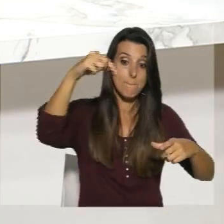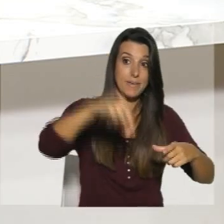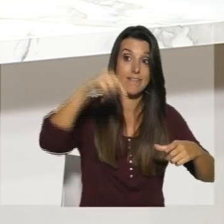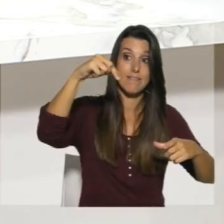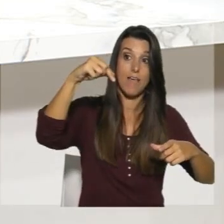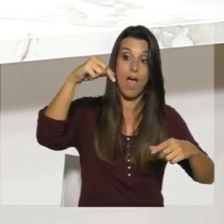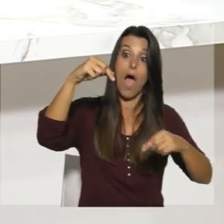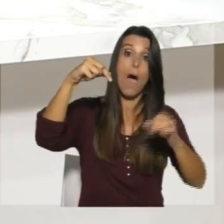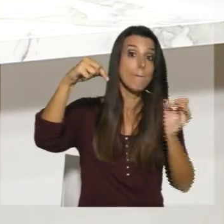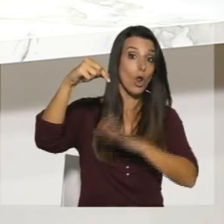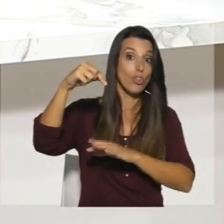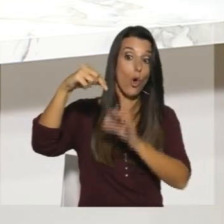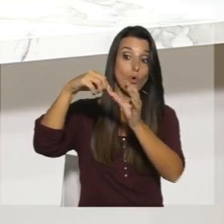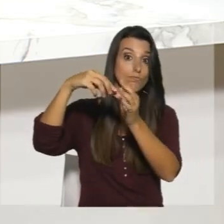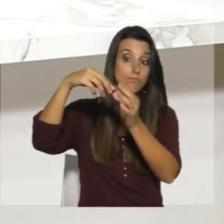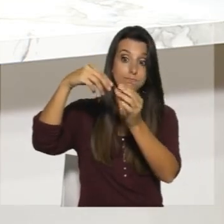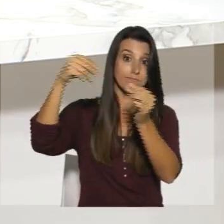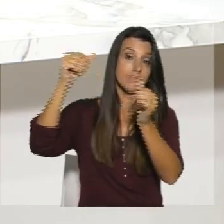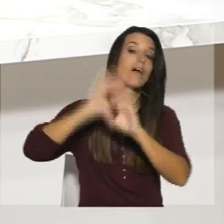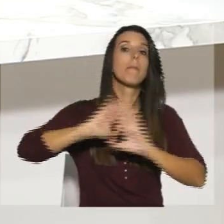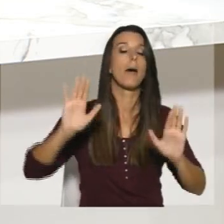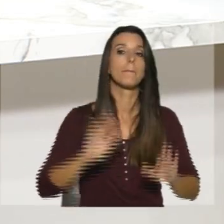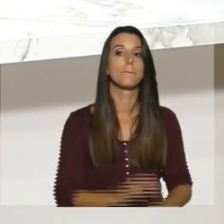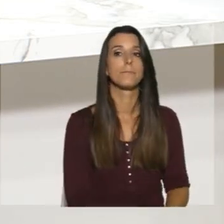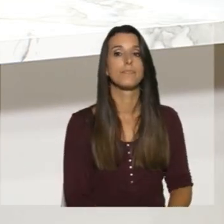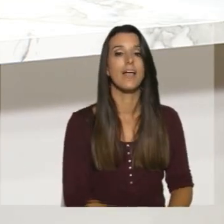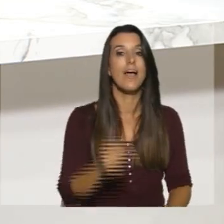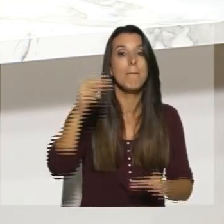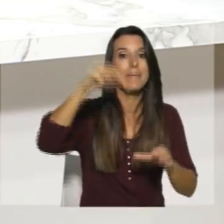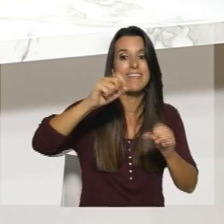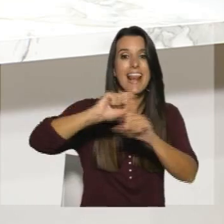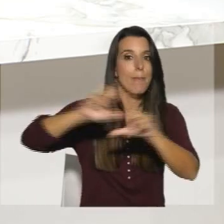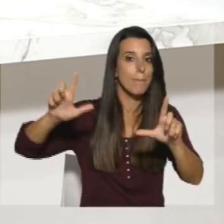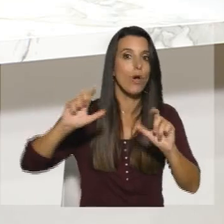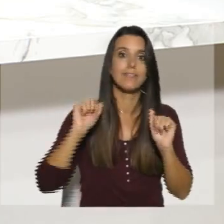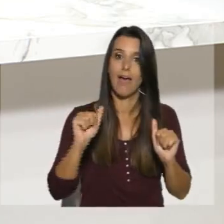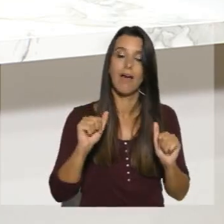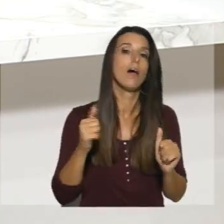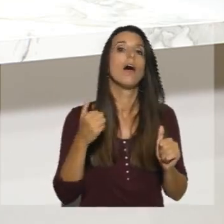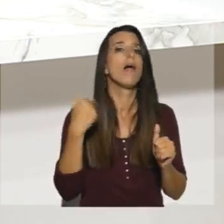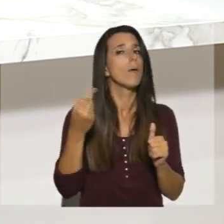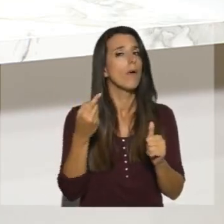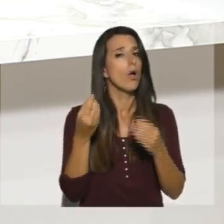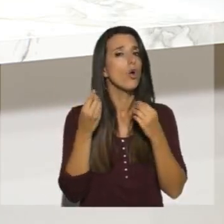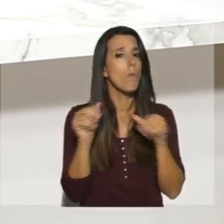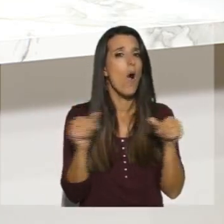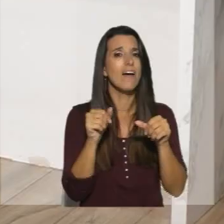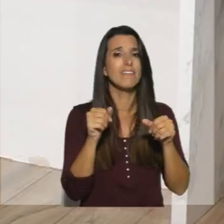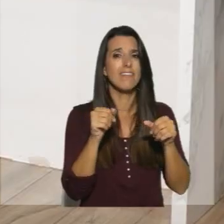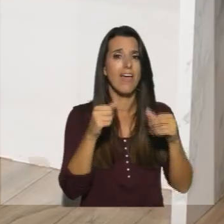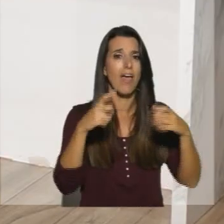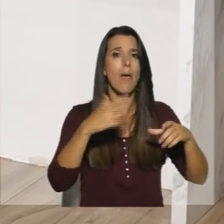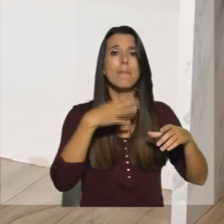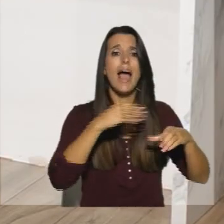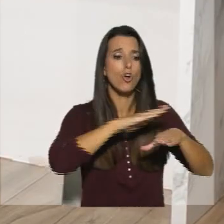está. Ahí la tenés pronta. La llevamos al horno. Dame, la llevamos al horno. Y después nos tenés que explicar qué es eso que te le hiciste. ¿Cómo hacemos ese baño ahí arriba,